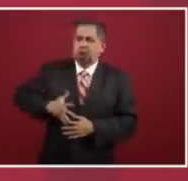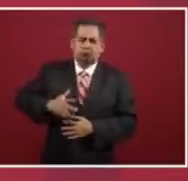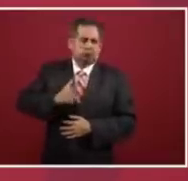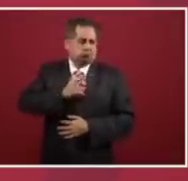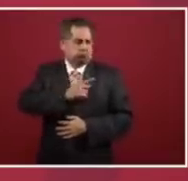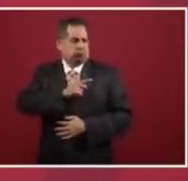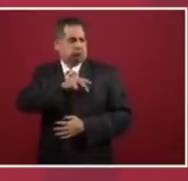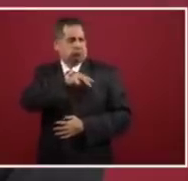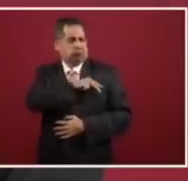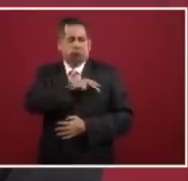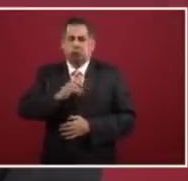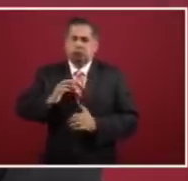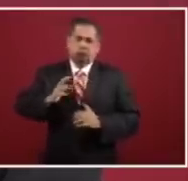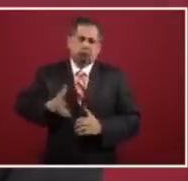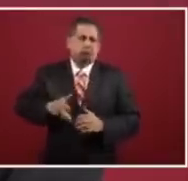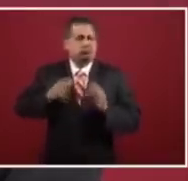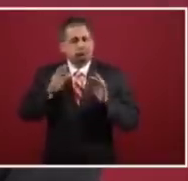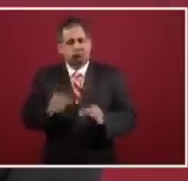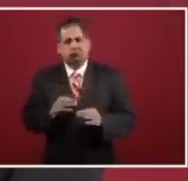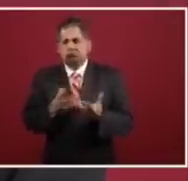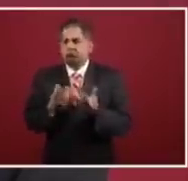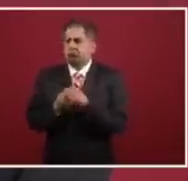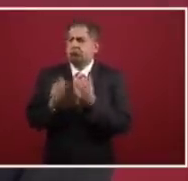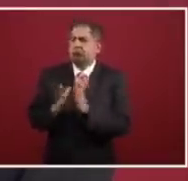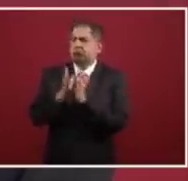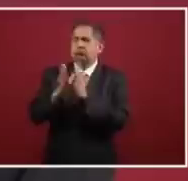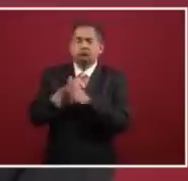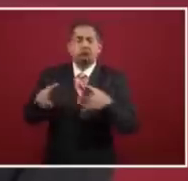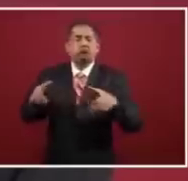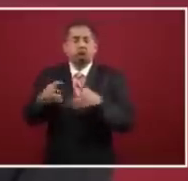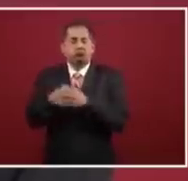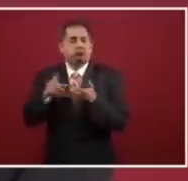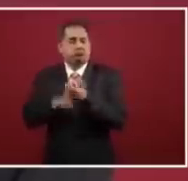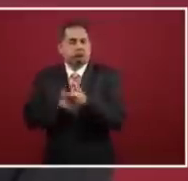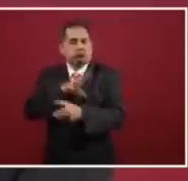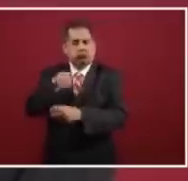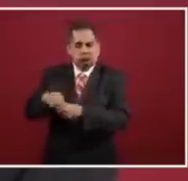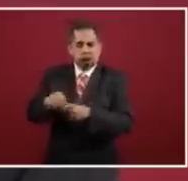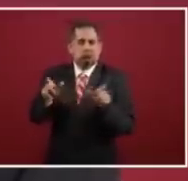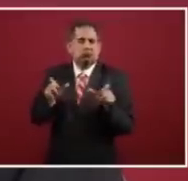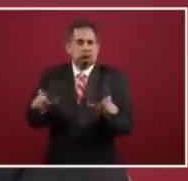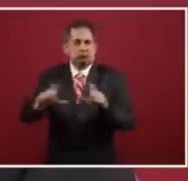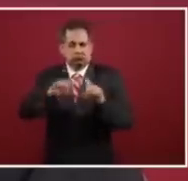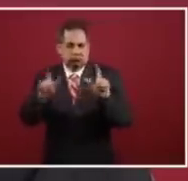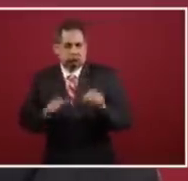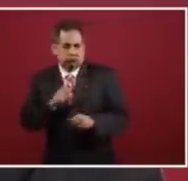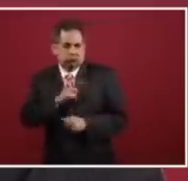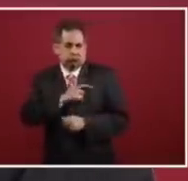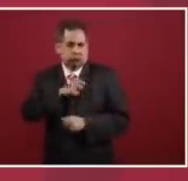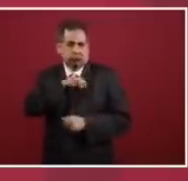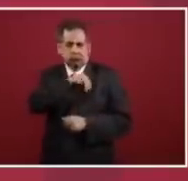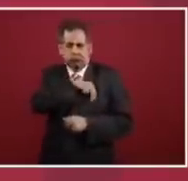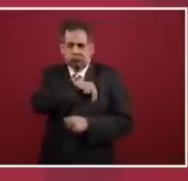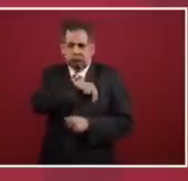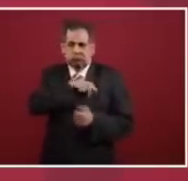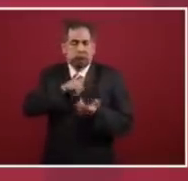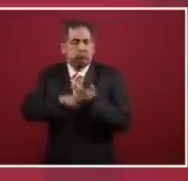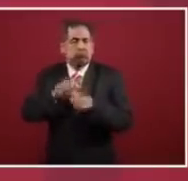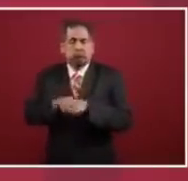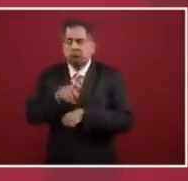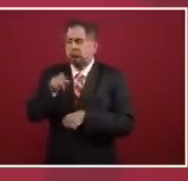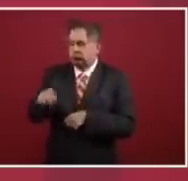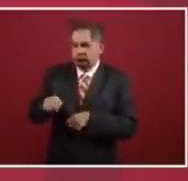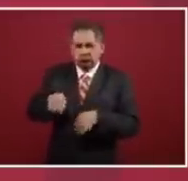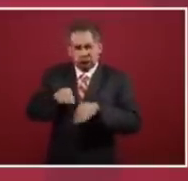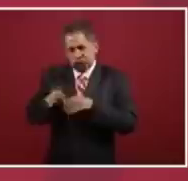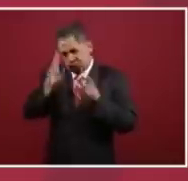orgullosos de participar, de formar parte de la Guardia Nacional, por la labor que